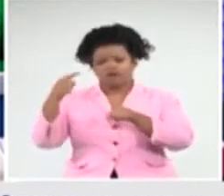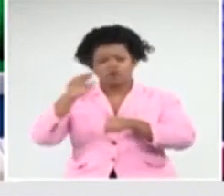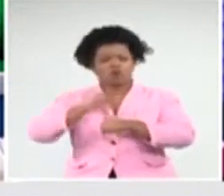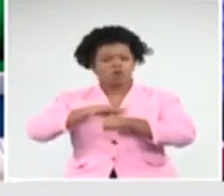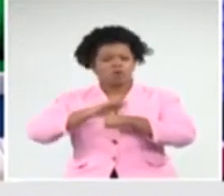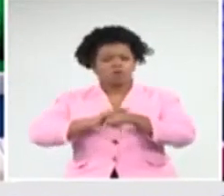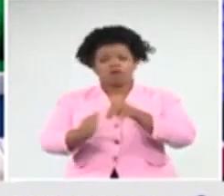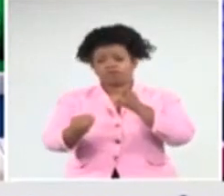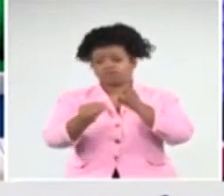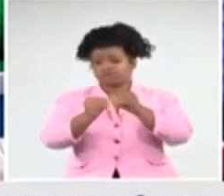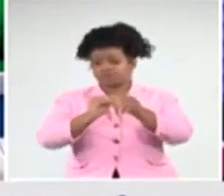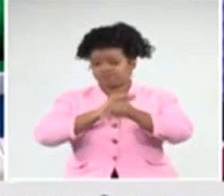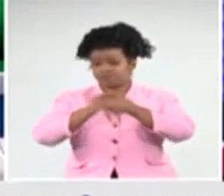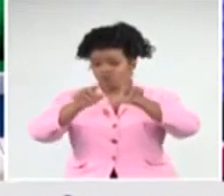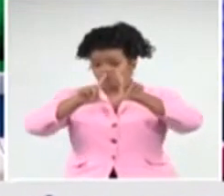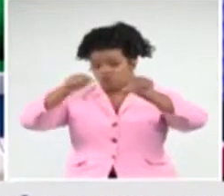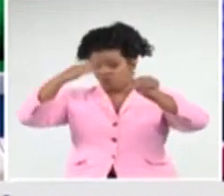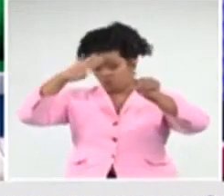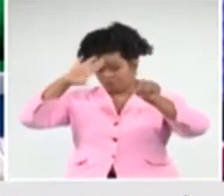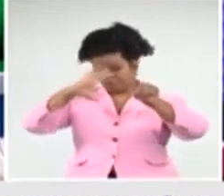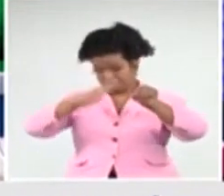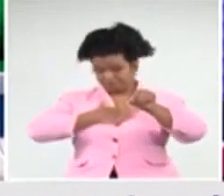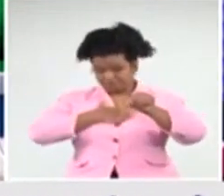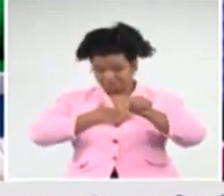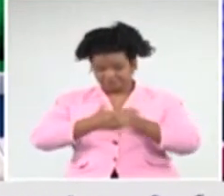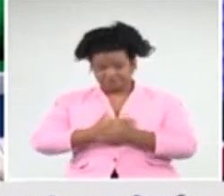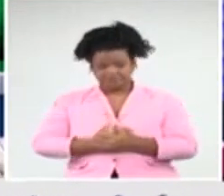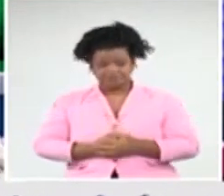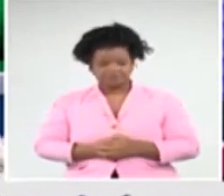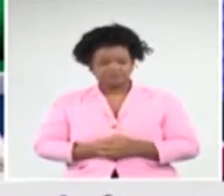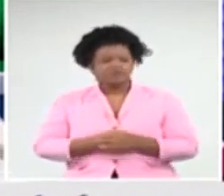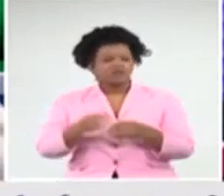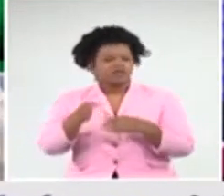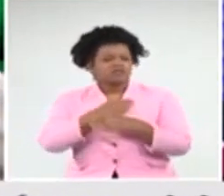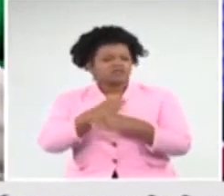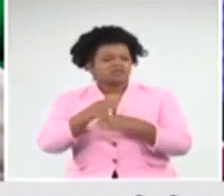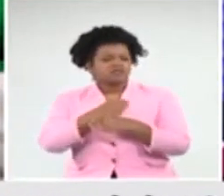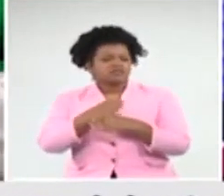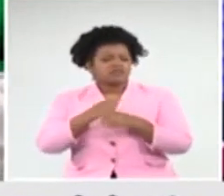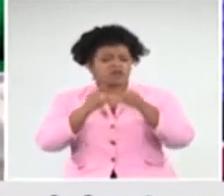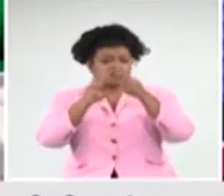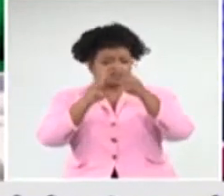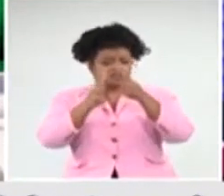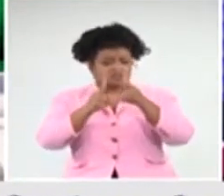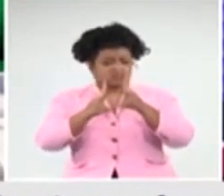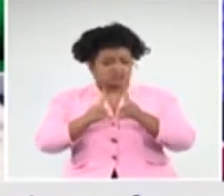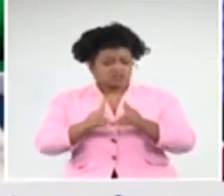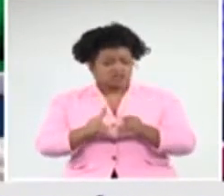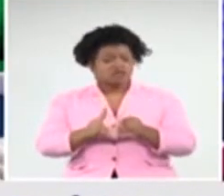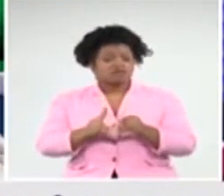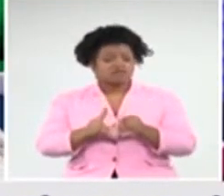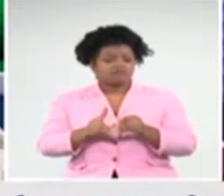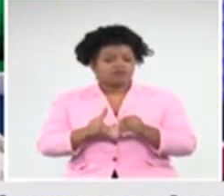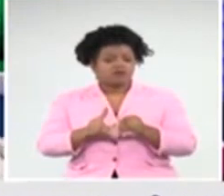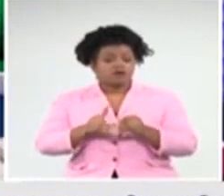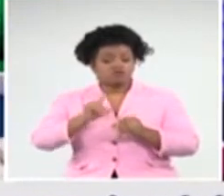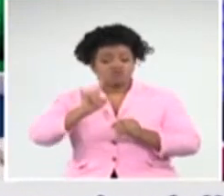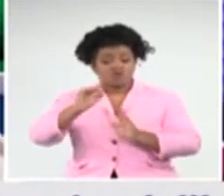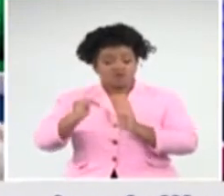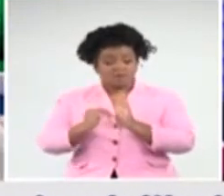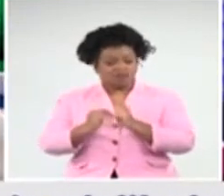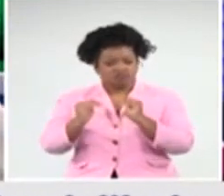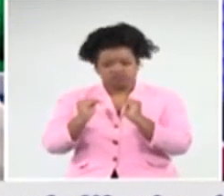transmisión autóctona de la enfermedad. Estamos hablando de una cifra por encima de 9.000.